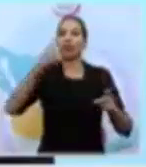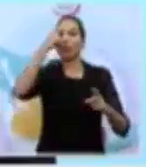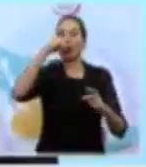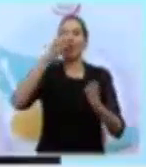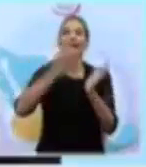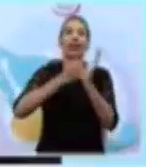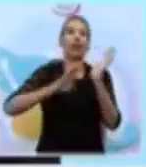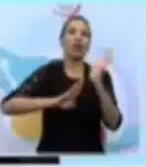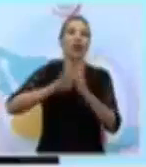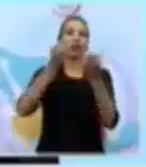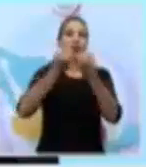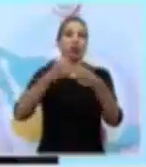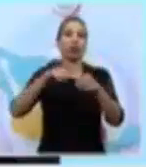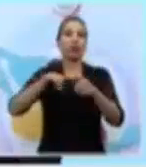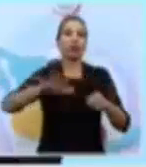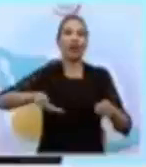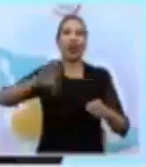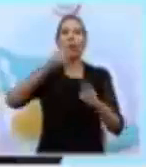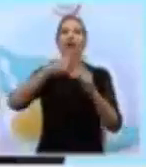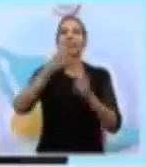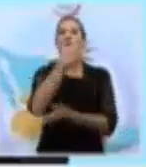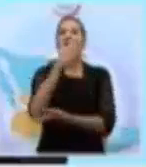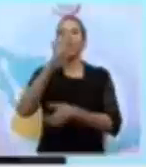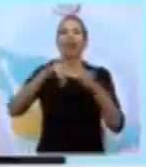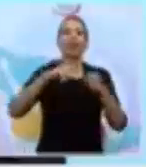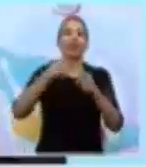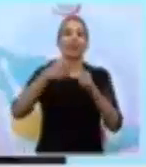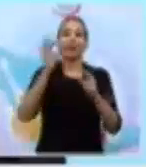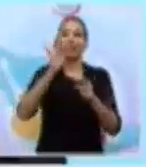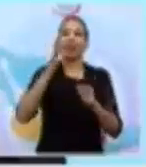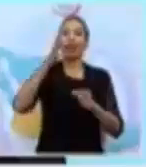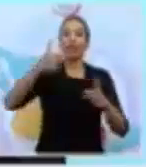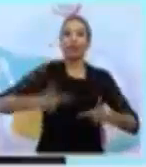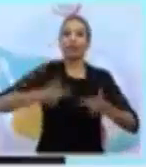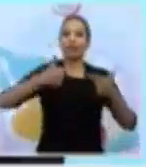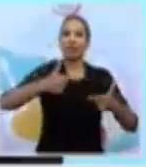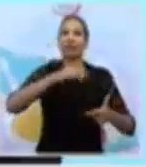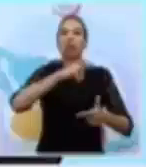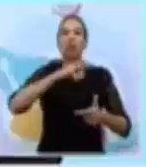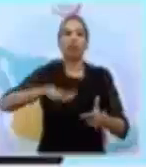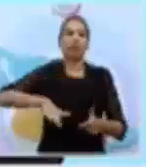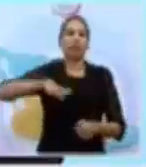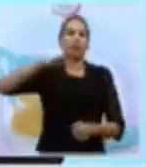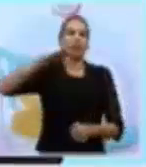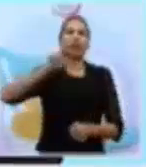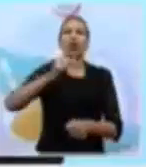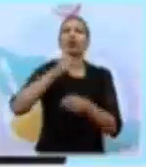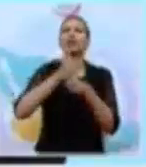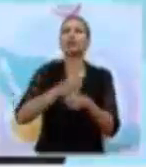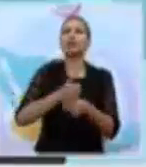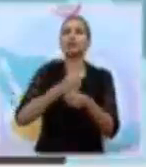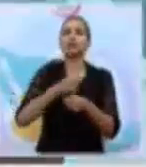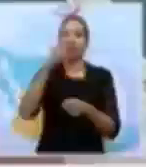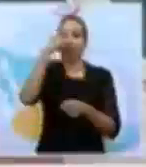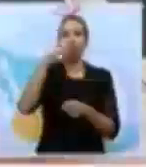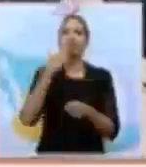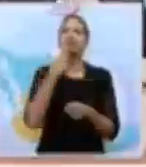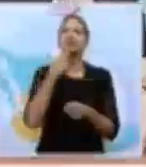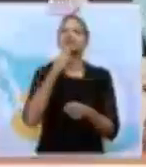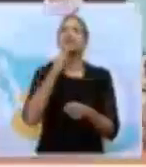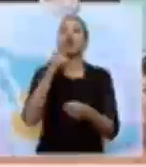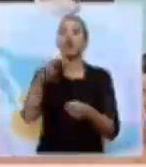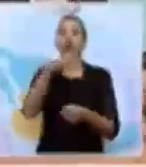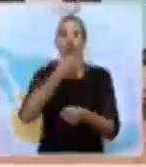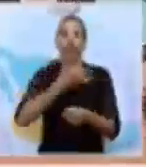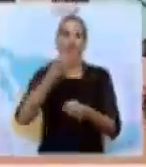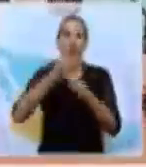económico, social y ambiental, para que las generaciones futuras puedan usufruir de los privilegios que muchos de